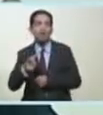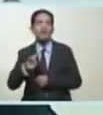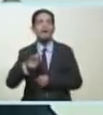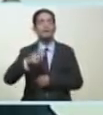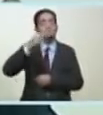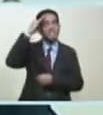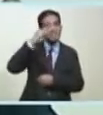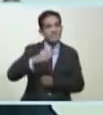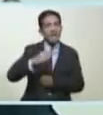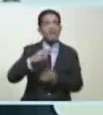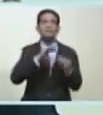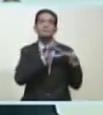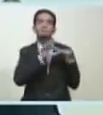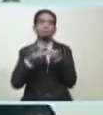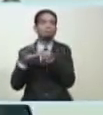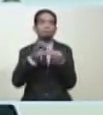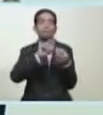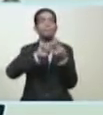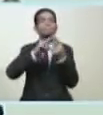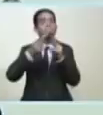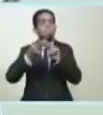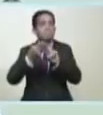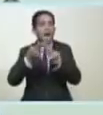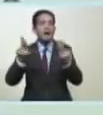la integridad y la estabilidad de la nación.